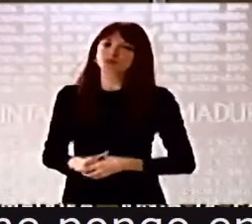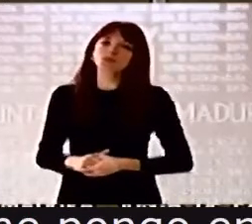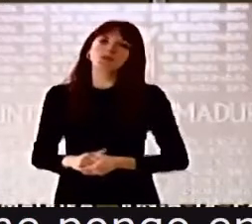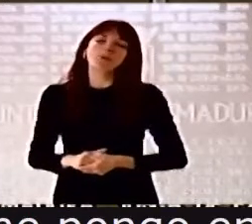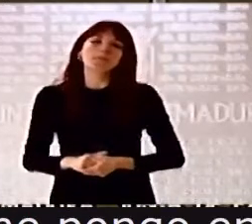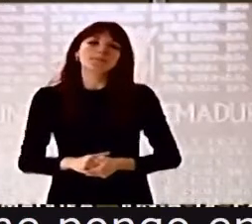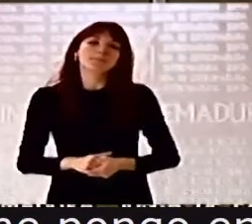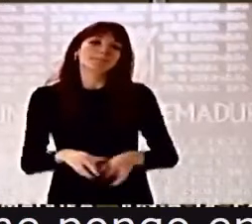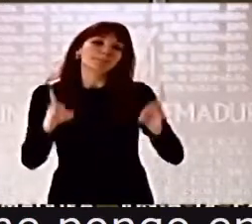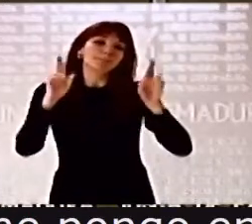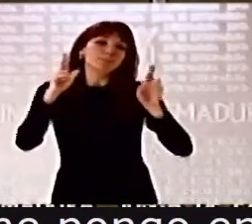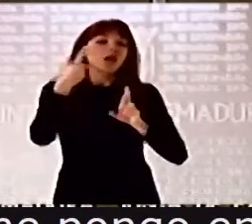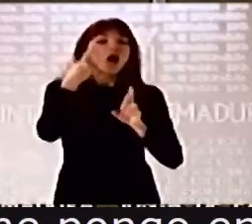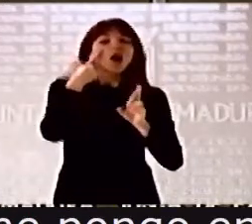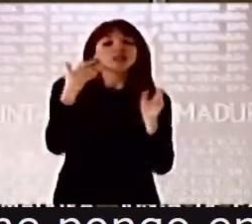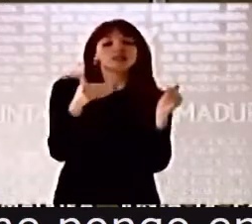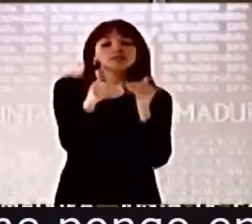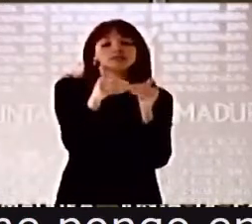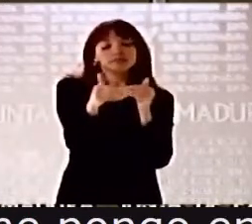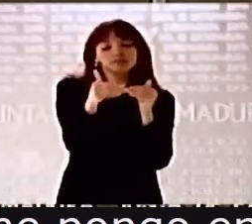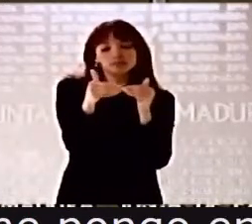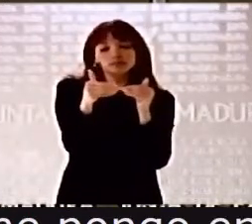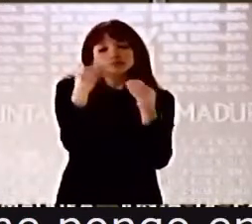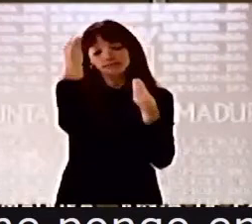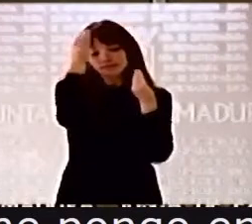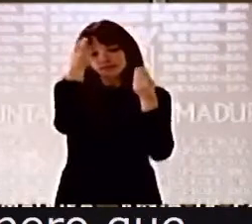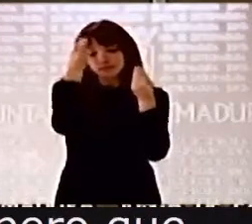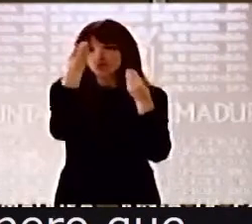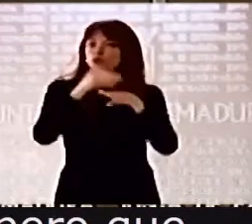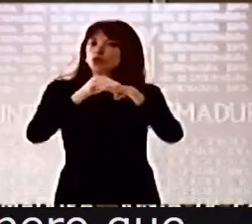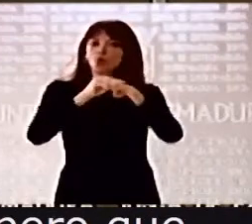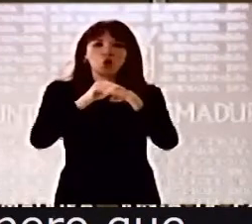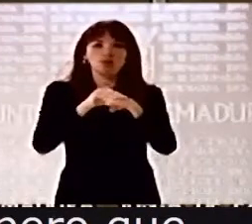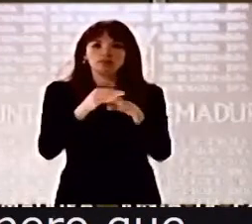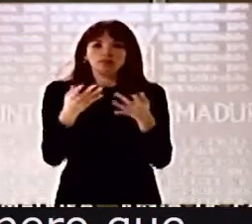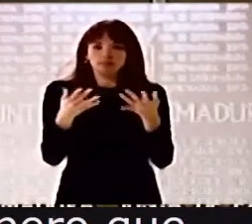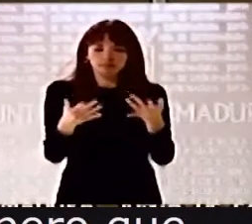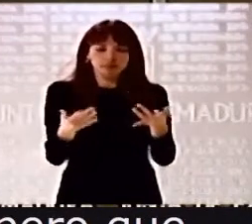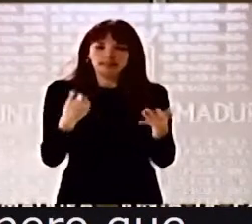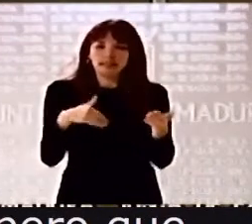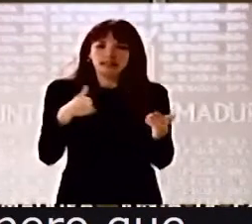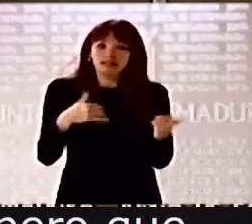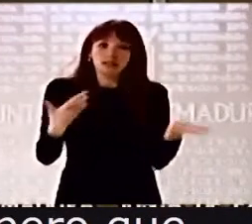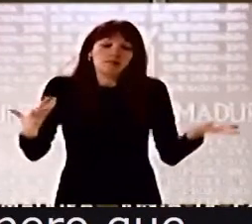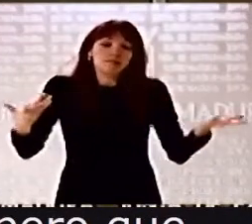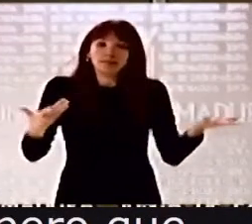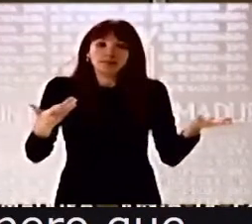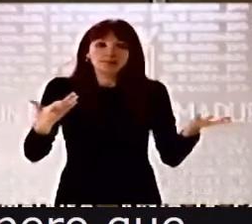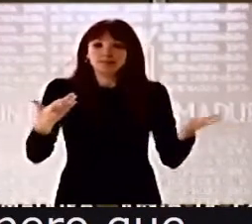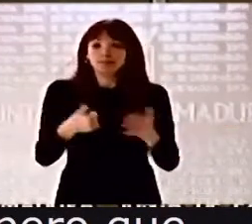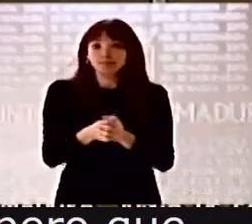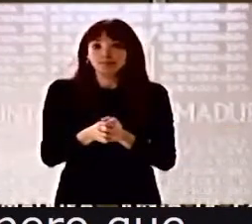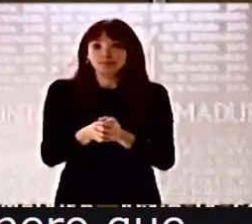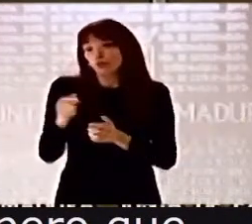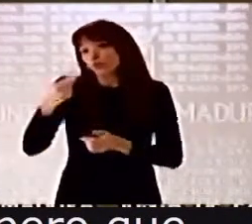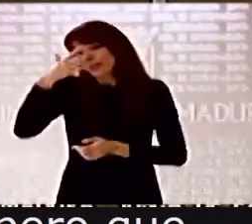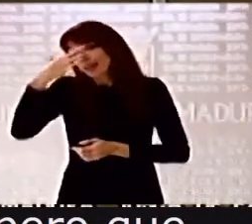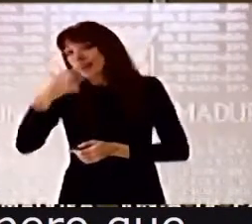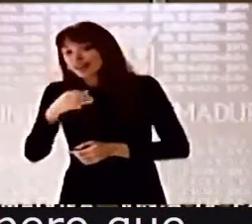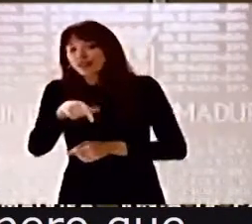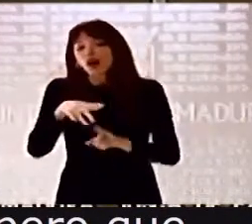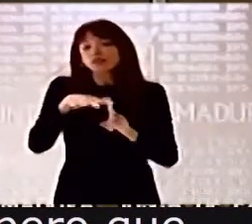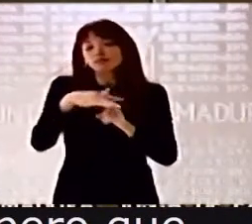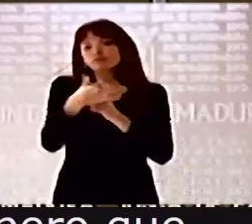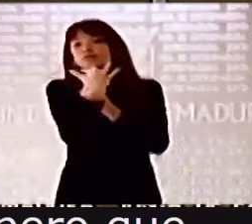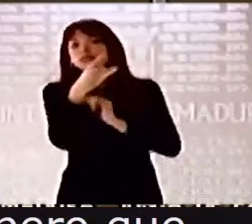Pero espero que ellos se pongan en el mío y sepan que lo vamos a hacer y arreglar cuanto antes. Lo que ocurre es que no creáis que estas cosas son sencillas,